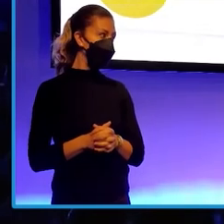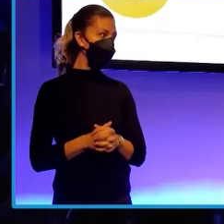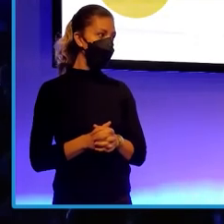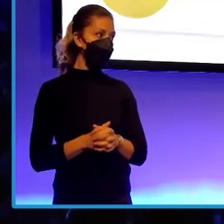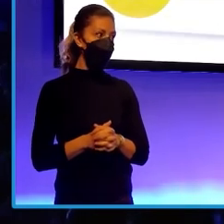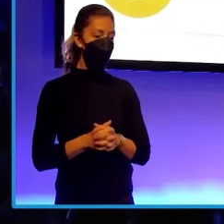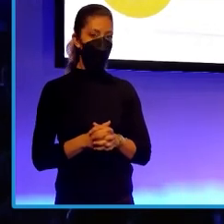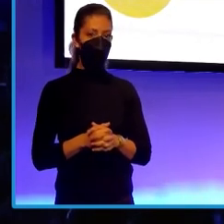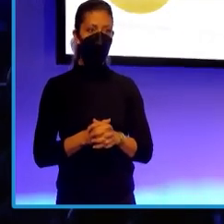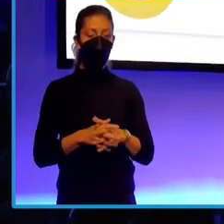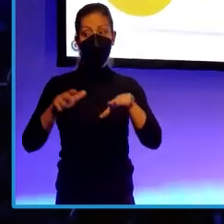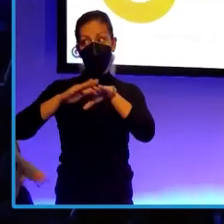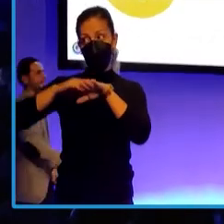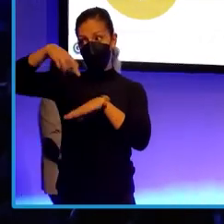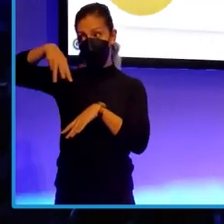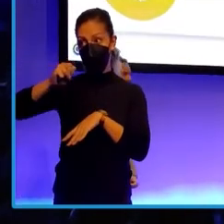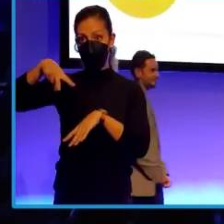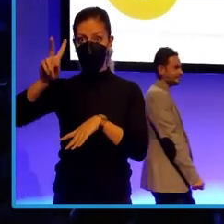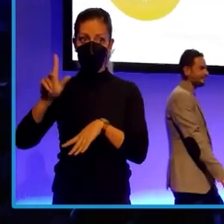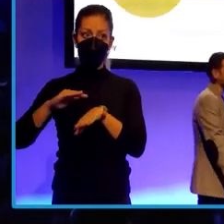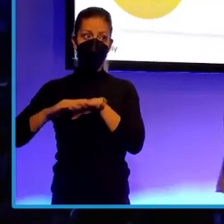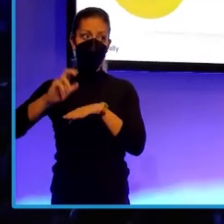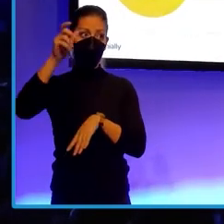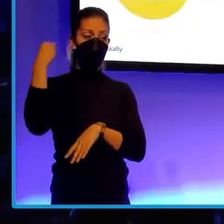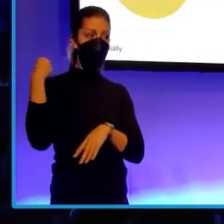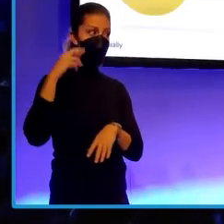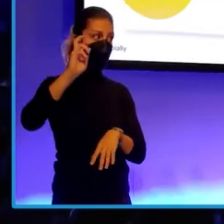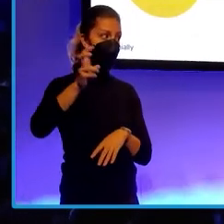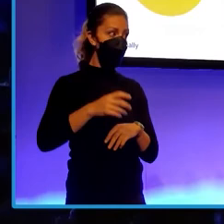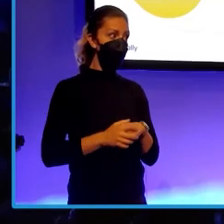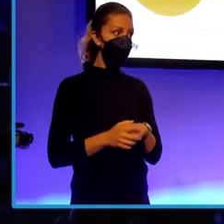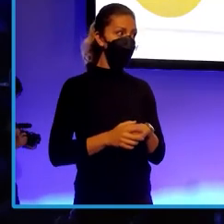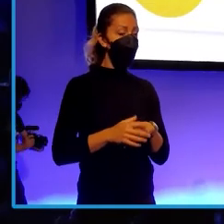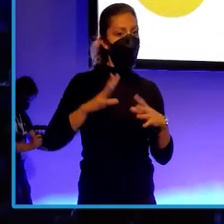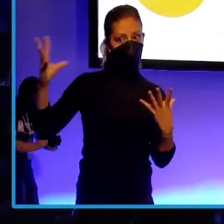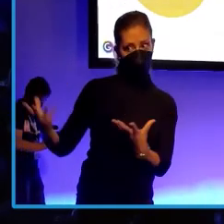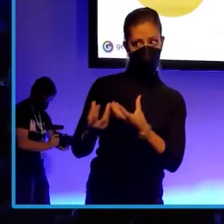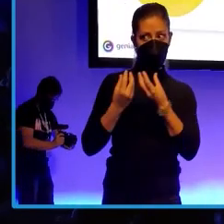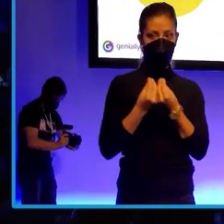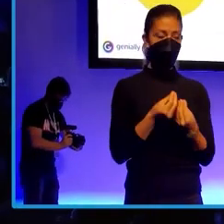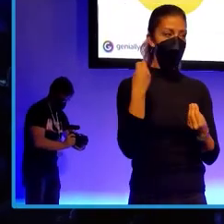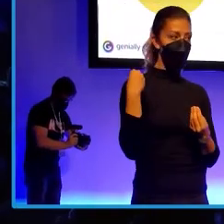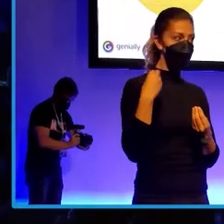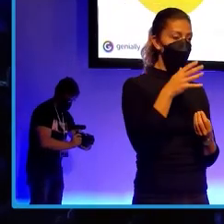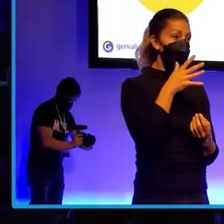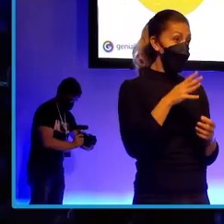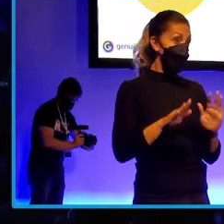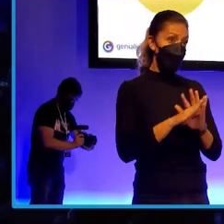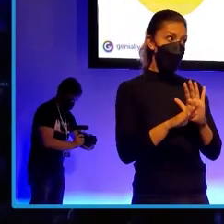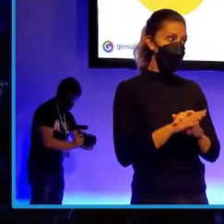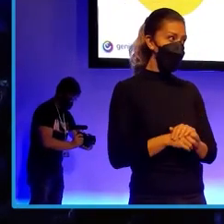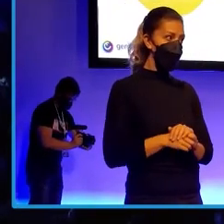perdón mano que hay otra te acompaña en esta pregunta por qué hacéis mejor progresiva